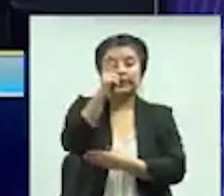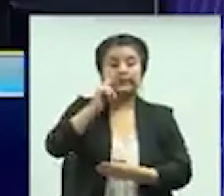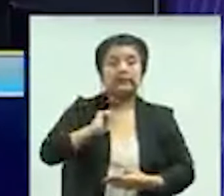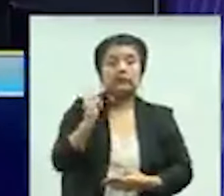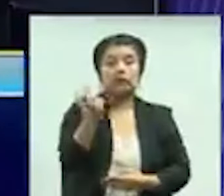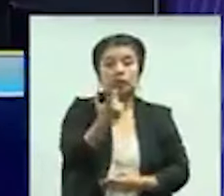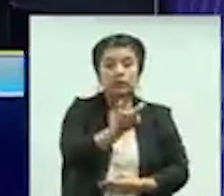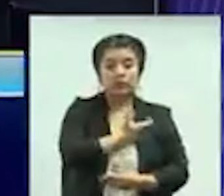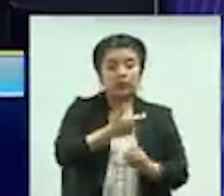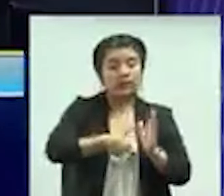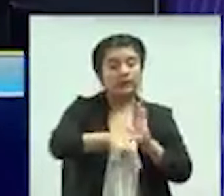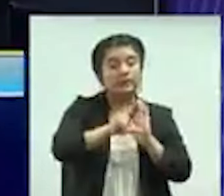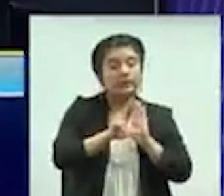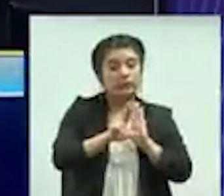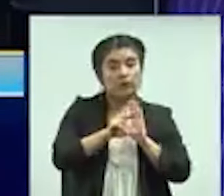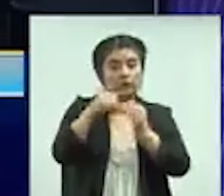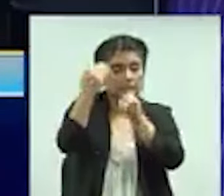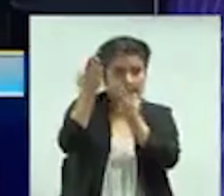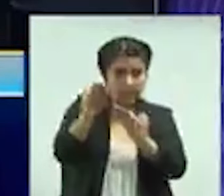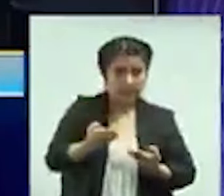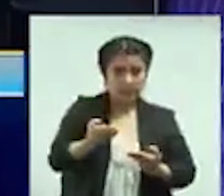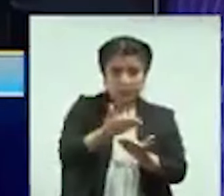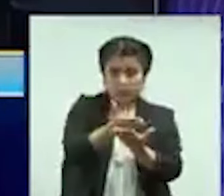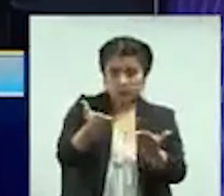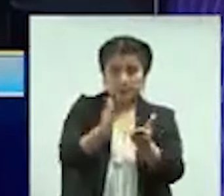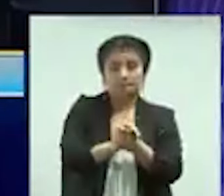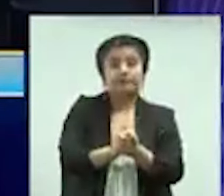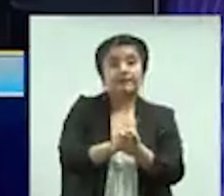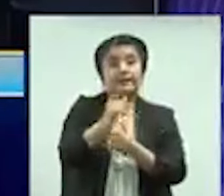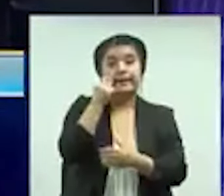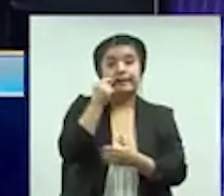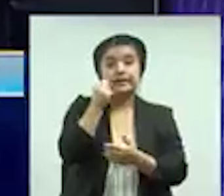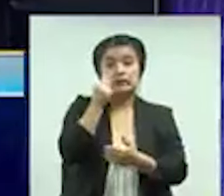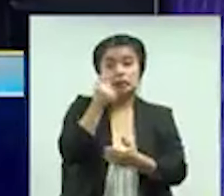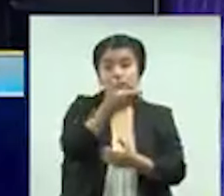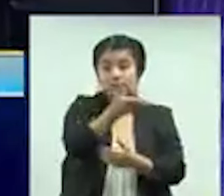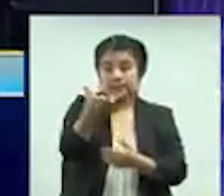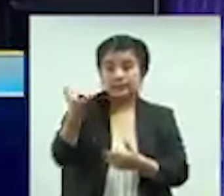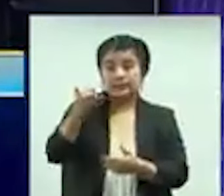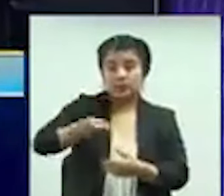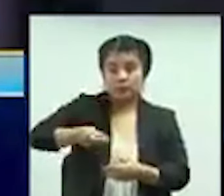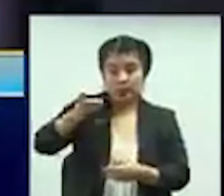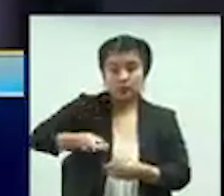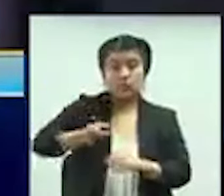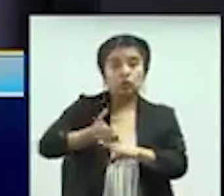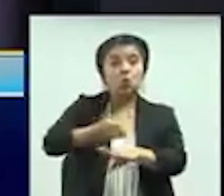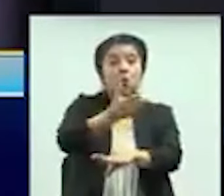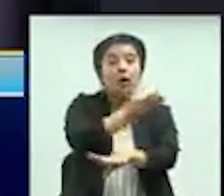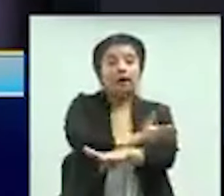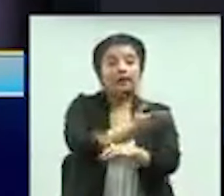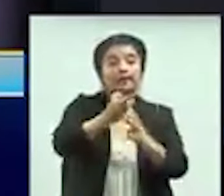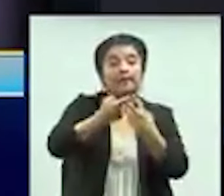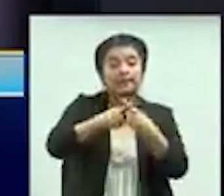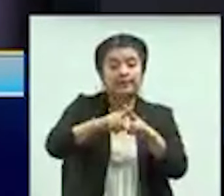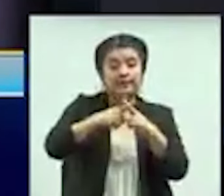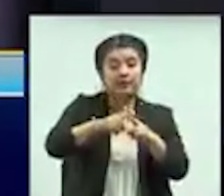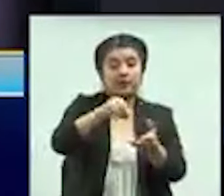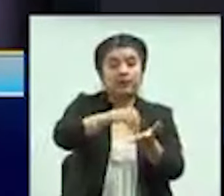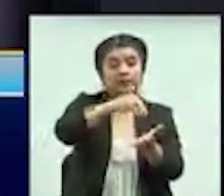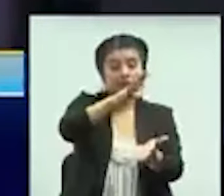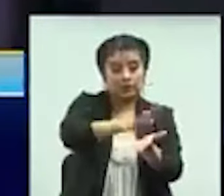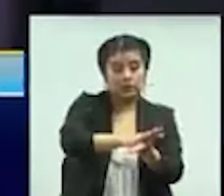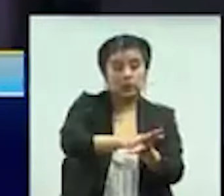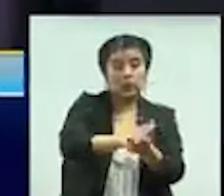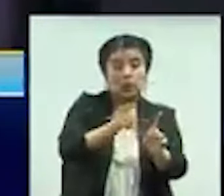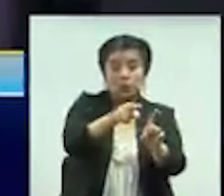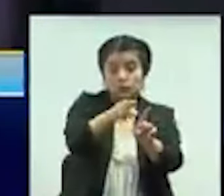reitero nuestra más cordial bienvenida. Señores representantes, previo a dar inicio con el proceso de interpelación, se